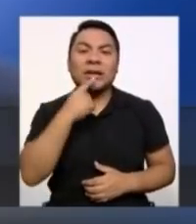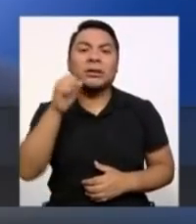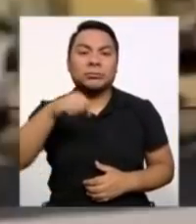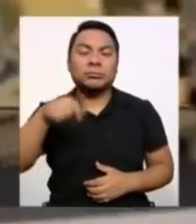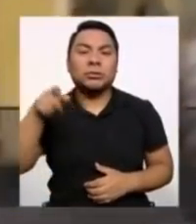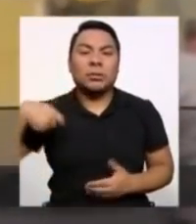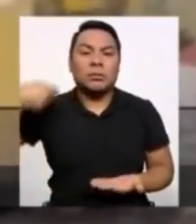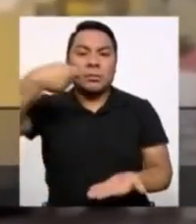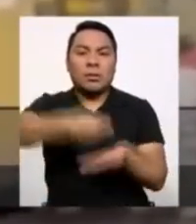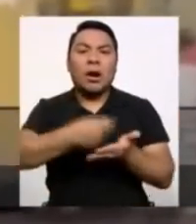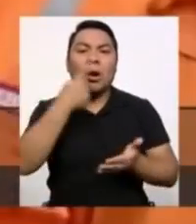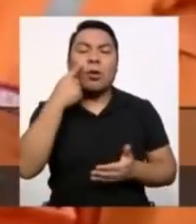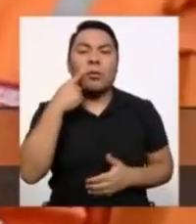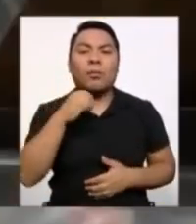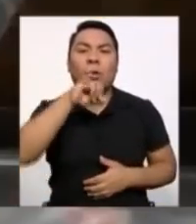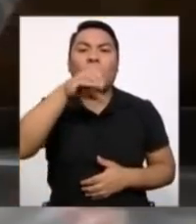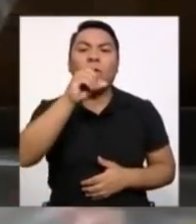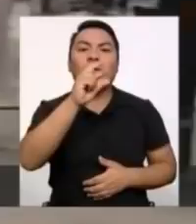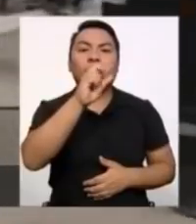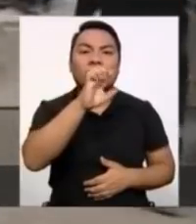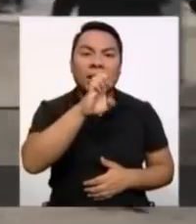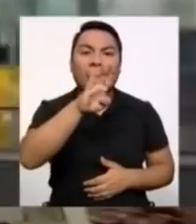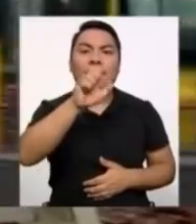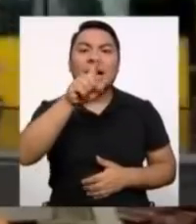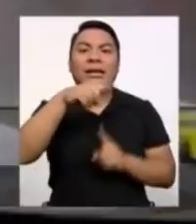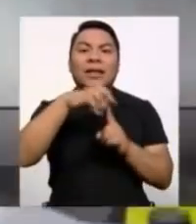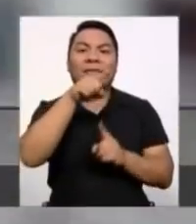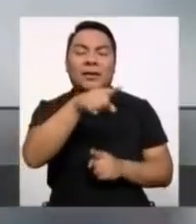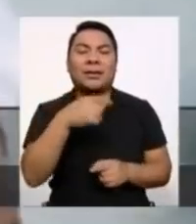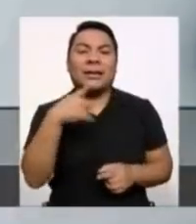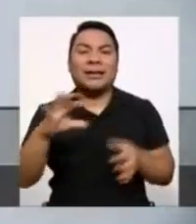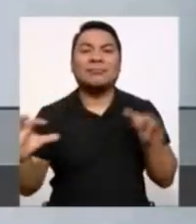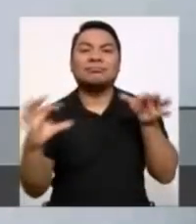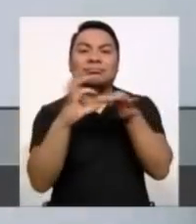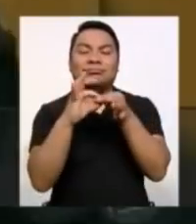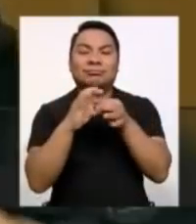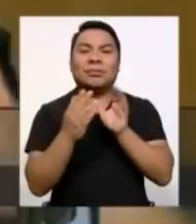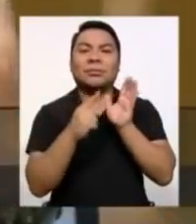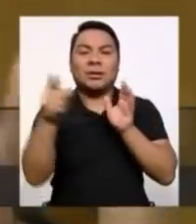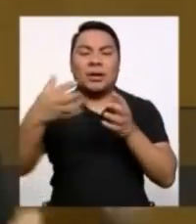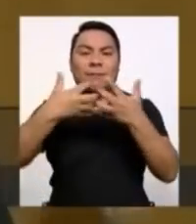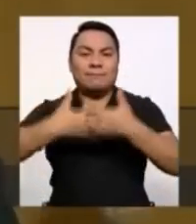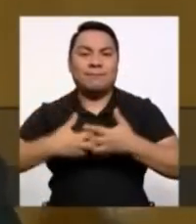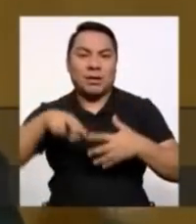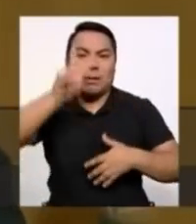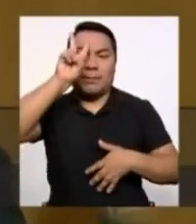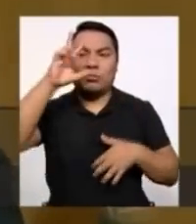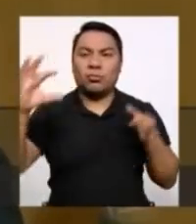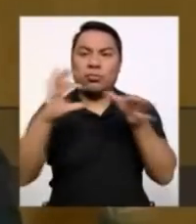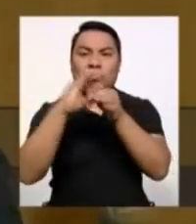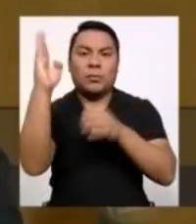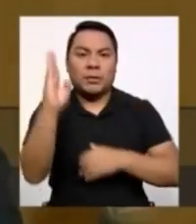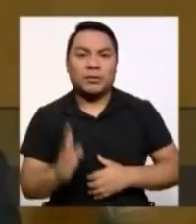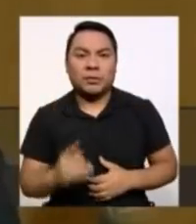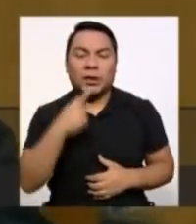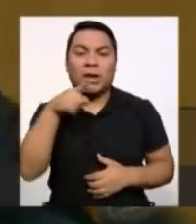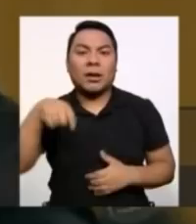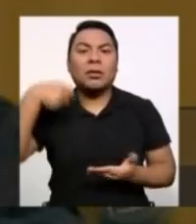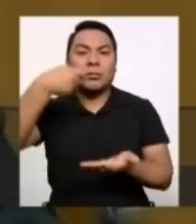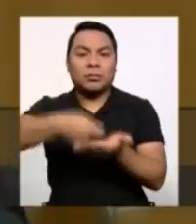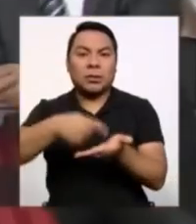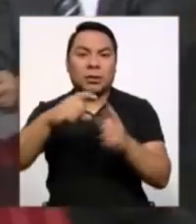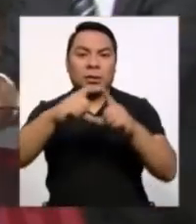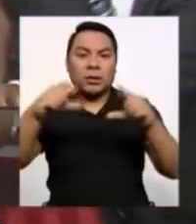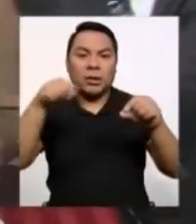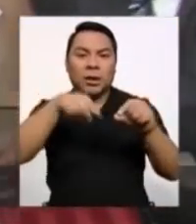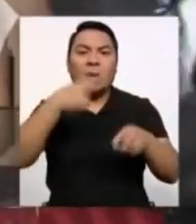Jorge Barata, quien trabajó como máximo representante de la constructora en Perú. Según las palabras de Odebrecht, el recibo incluía a